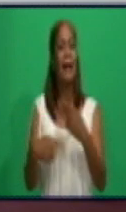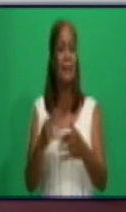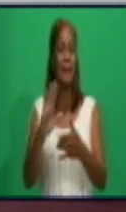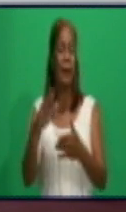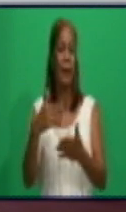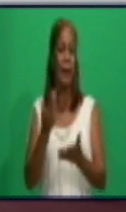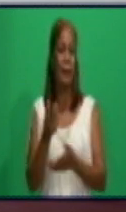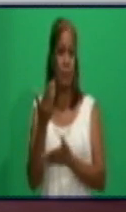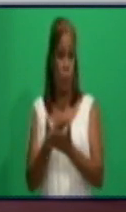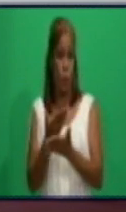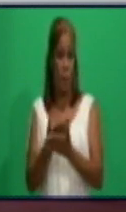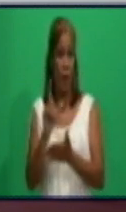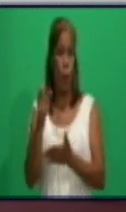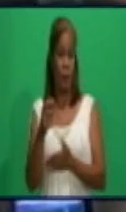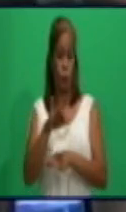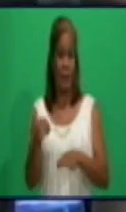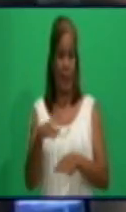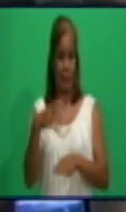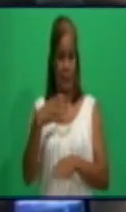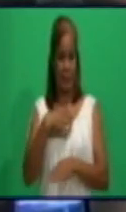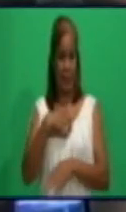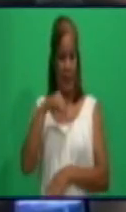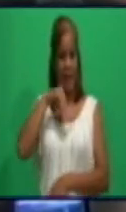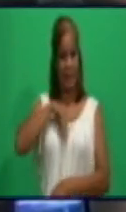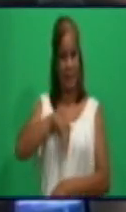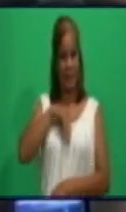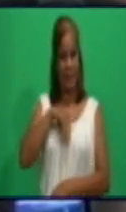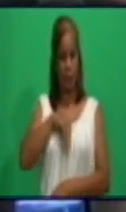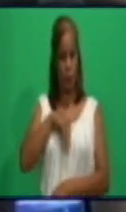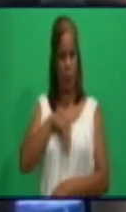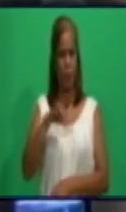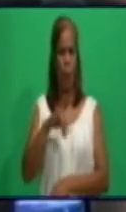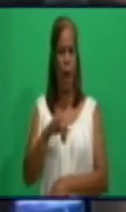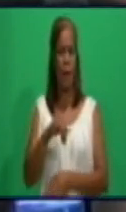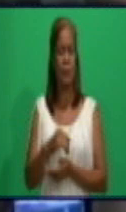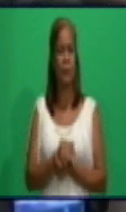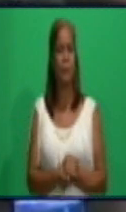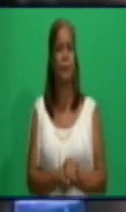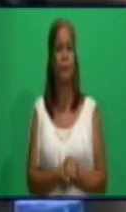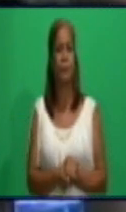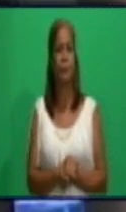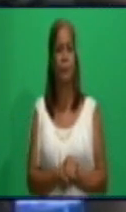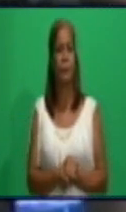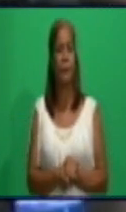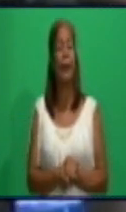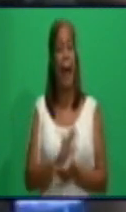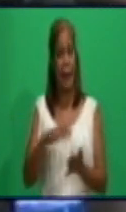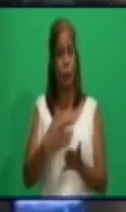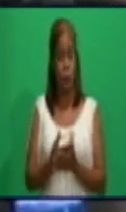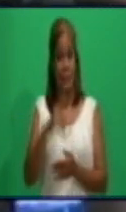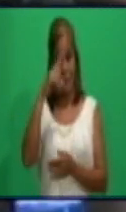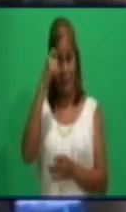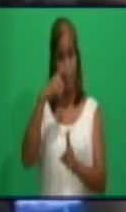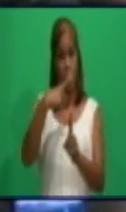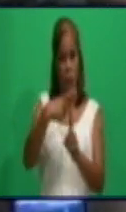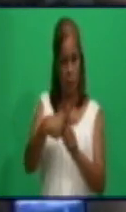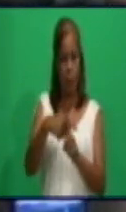no va a darle ningún resultado. O sea, el antígeno es contra síntomas. Y a partir de ahí, si usted es positivo, entonces se cumple lo establecido en el